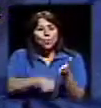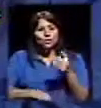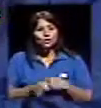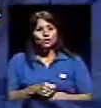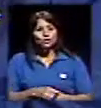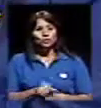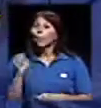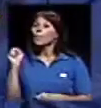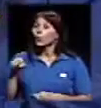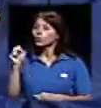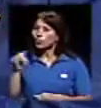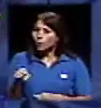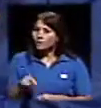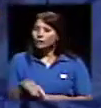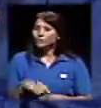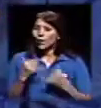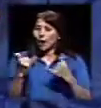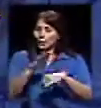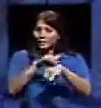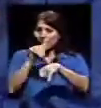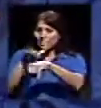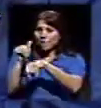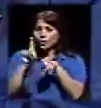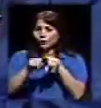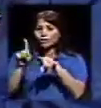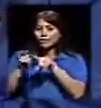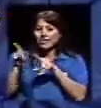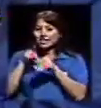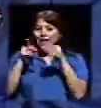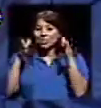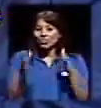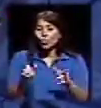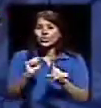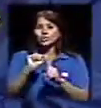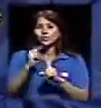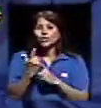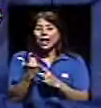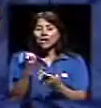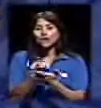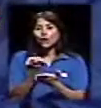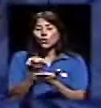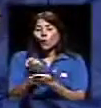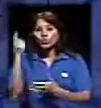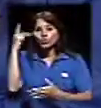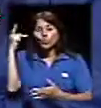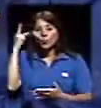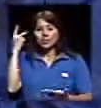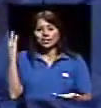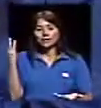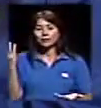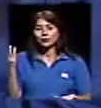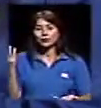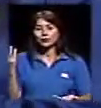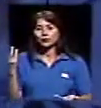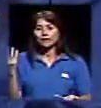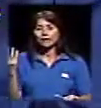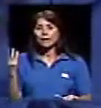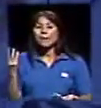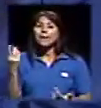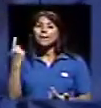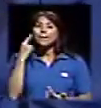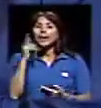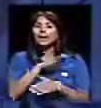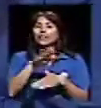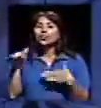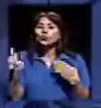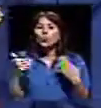un llamado a los diferentes actores, repito, sociales, económicos, políticos, por supuesto, para que